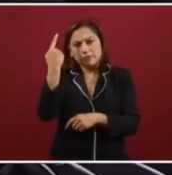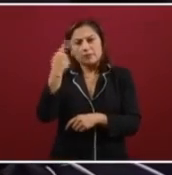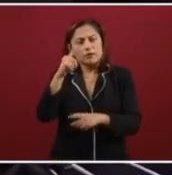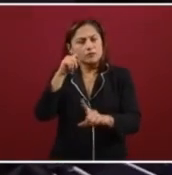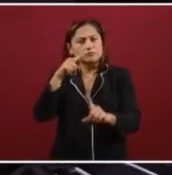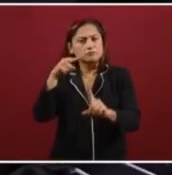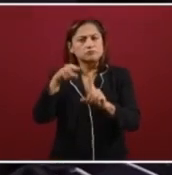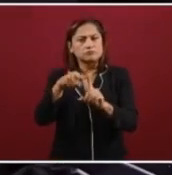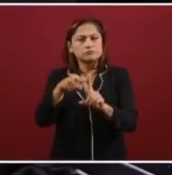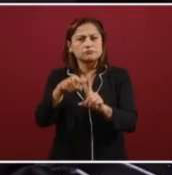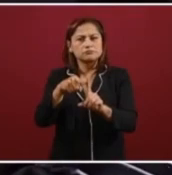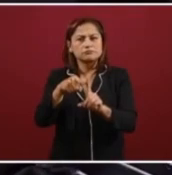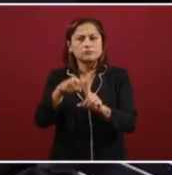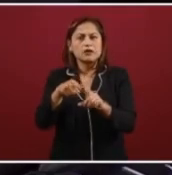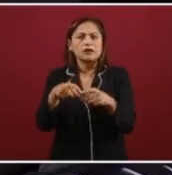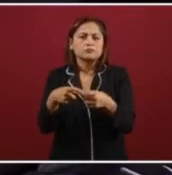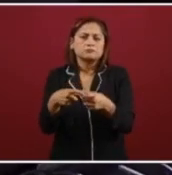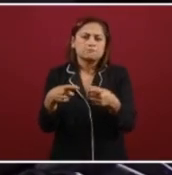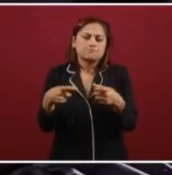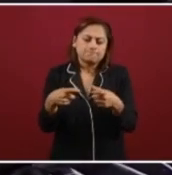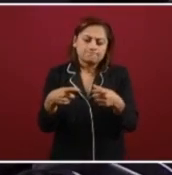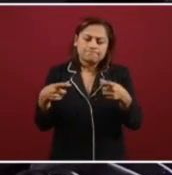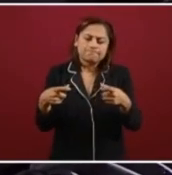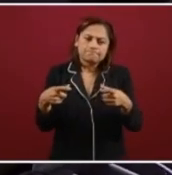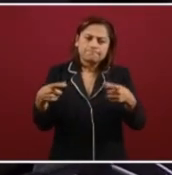haya más crecimiento